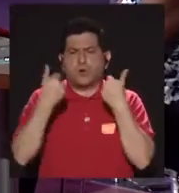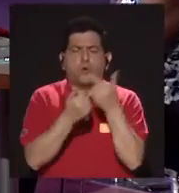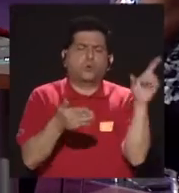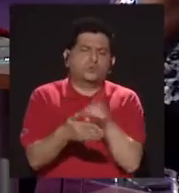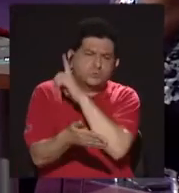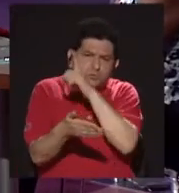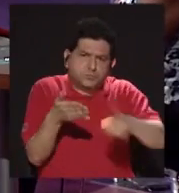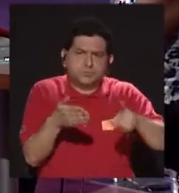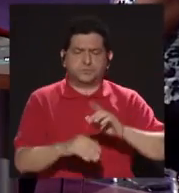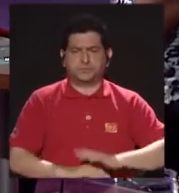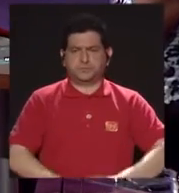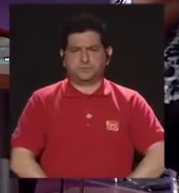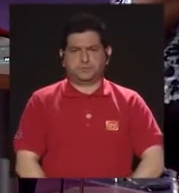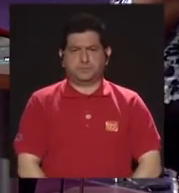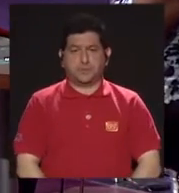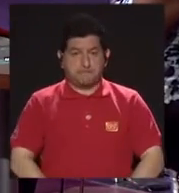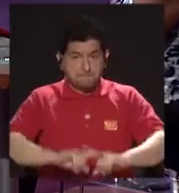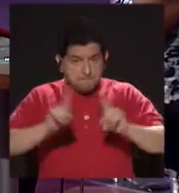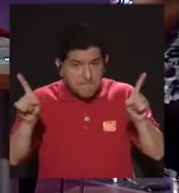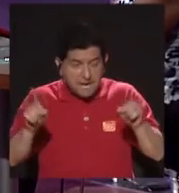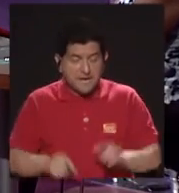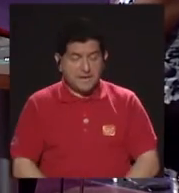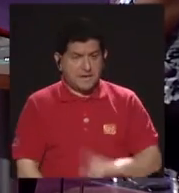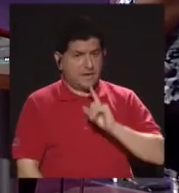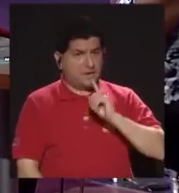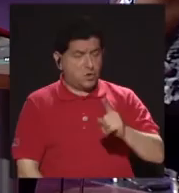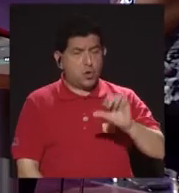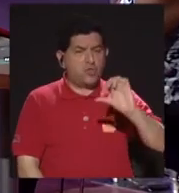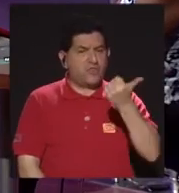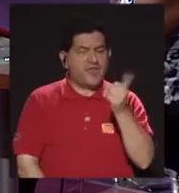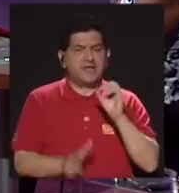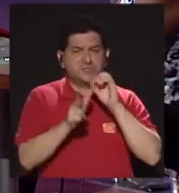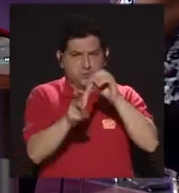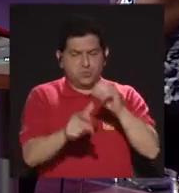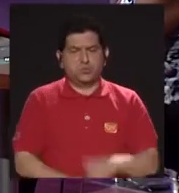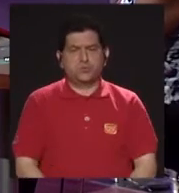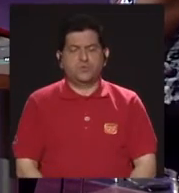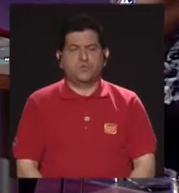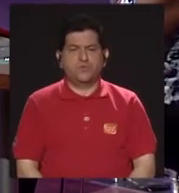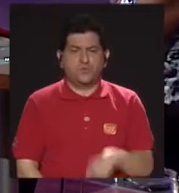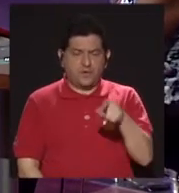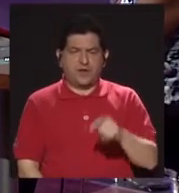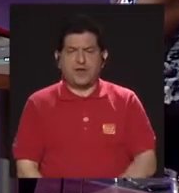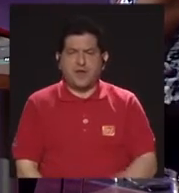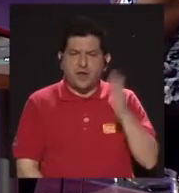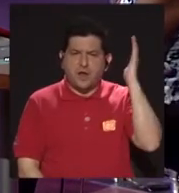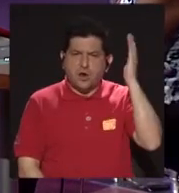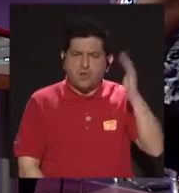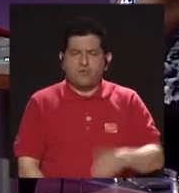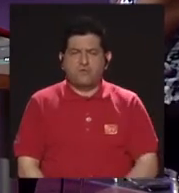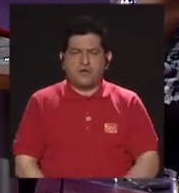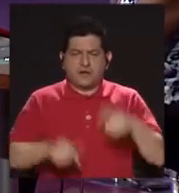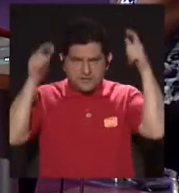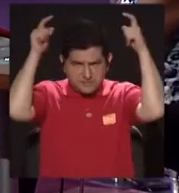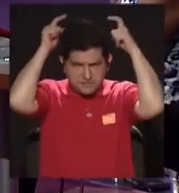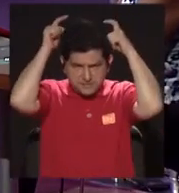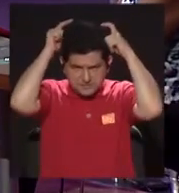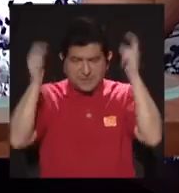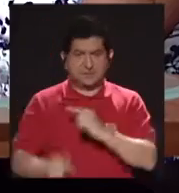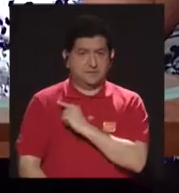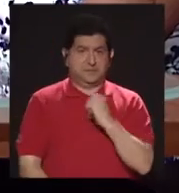discriminado pero en este pronunciamiento del 10 de octubre la conferencia episcopal aquí lo tengo